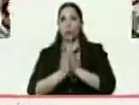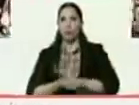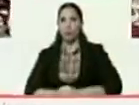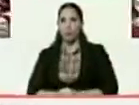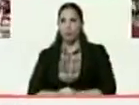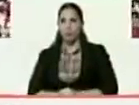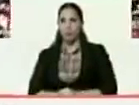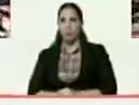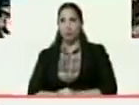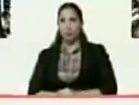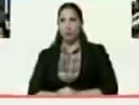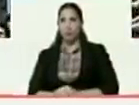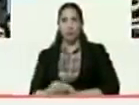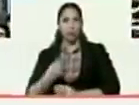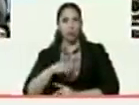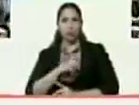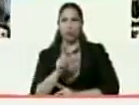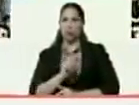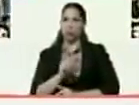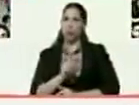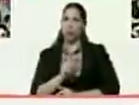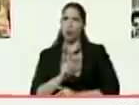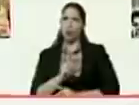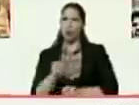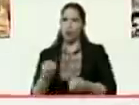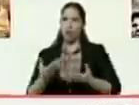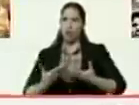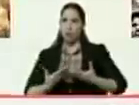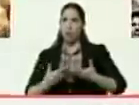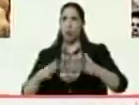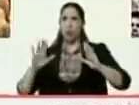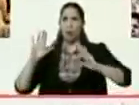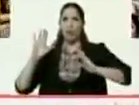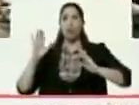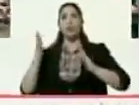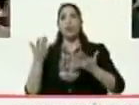¿No trajimos nosotros juramento, comandante Chávez?